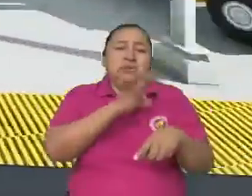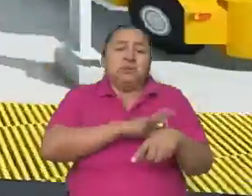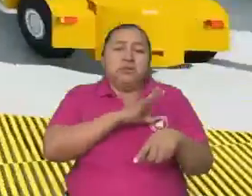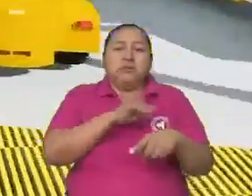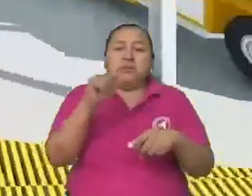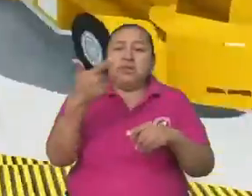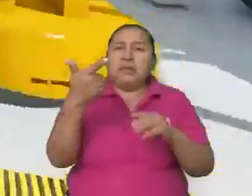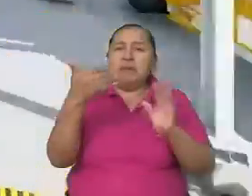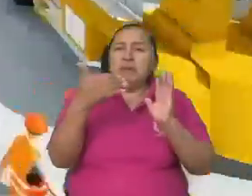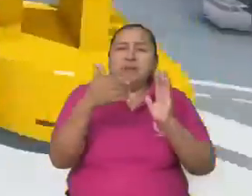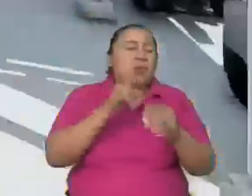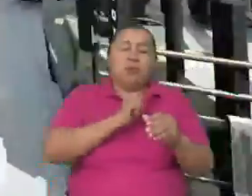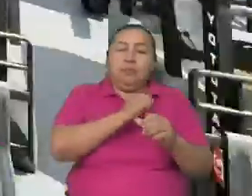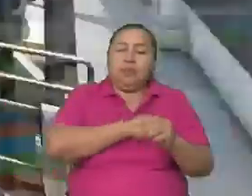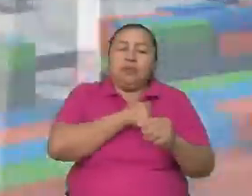$7,400 y pico.